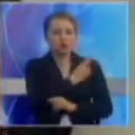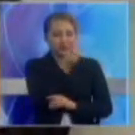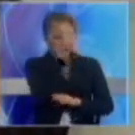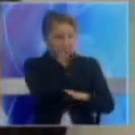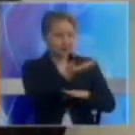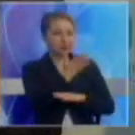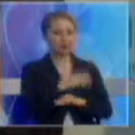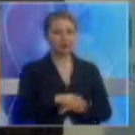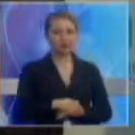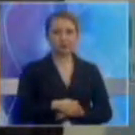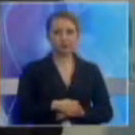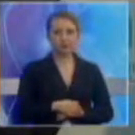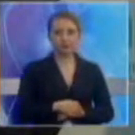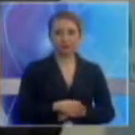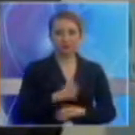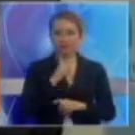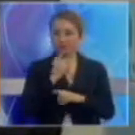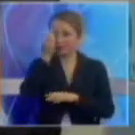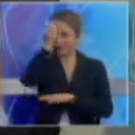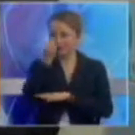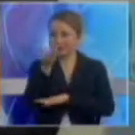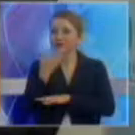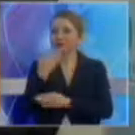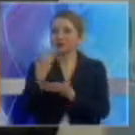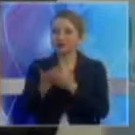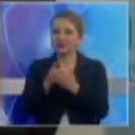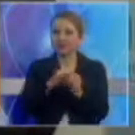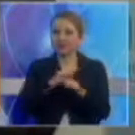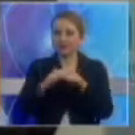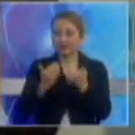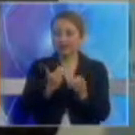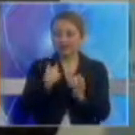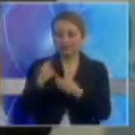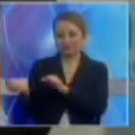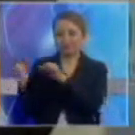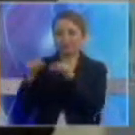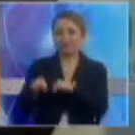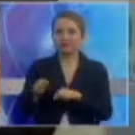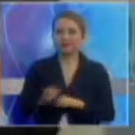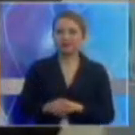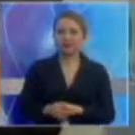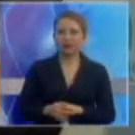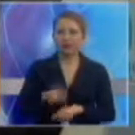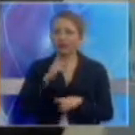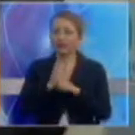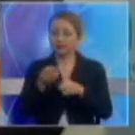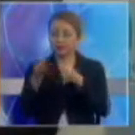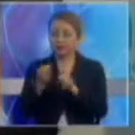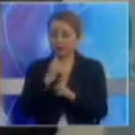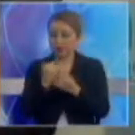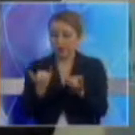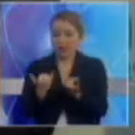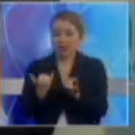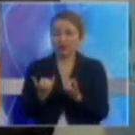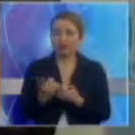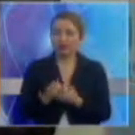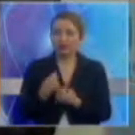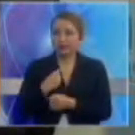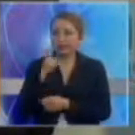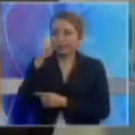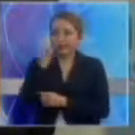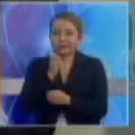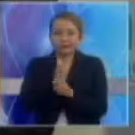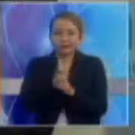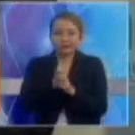días. Bueno, muy buenos días, Fernando, muchas gracias por la invitación. Efectivamente, estamos viviendo momentos de coyuntura